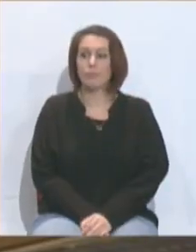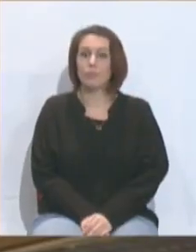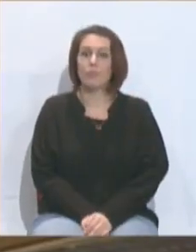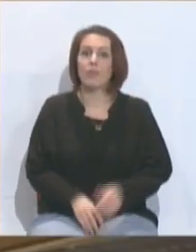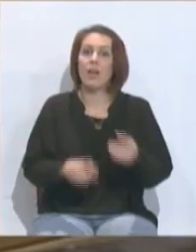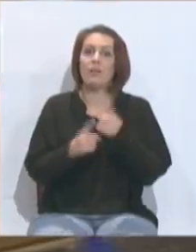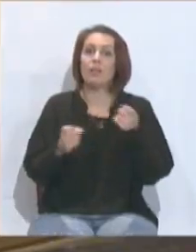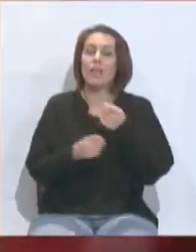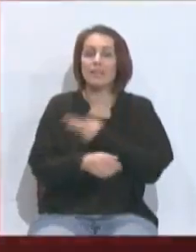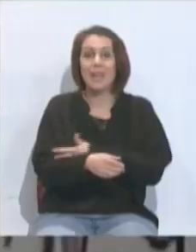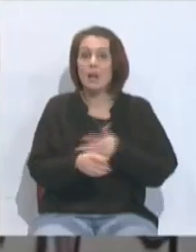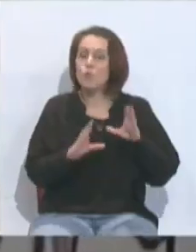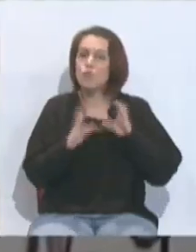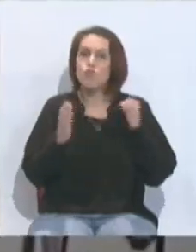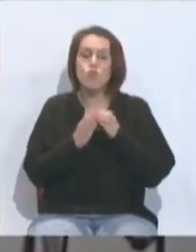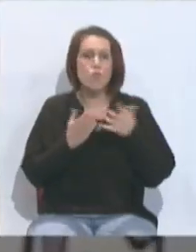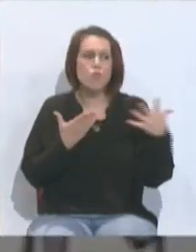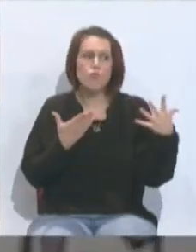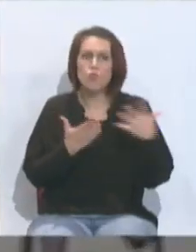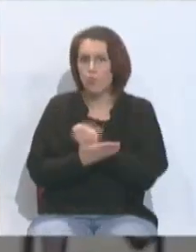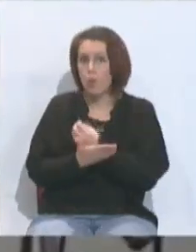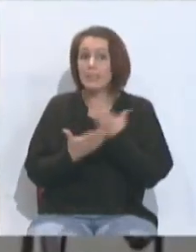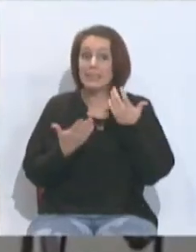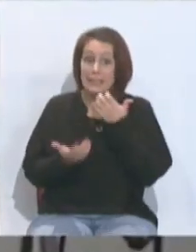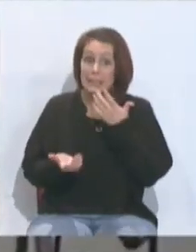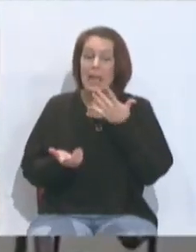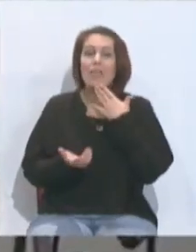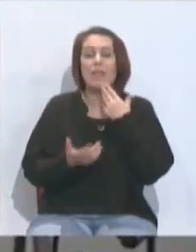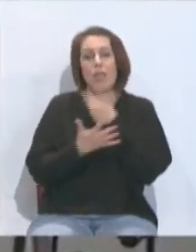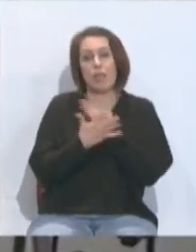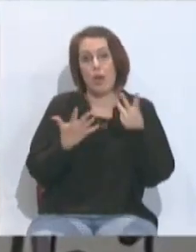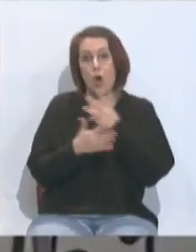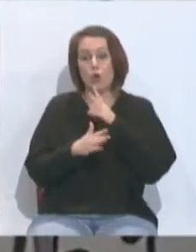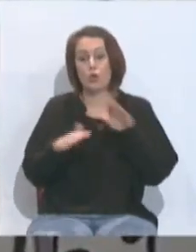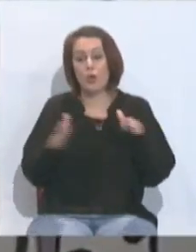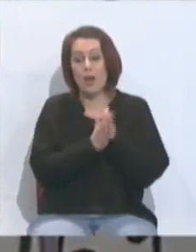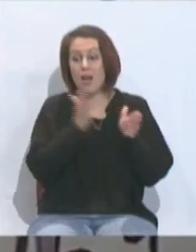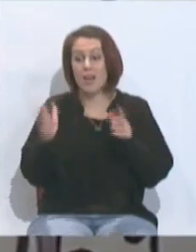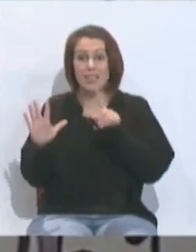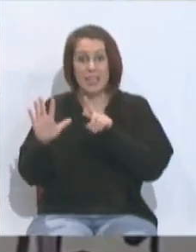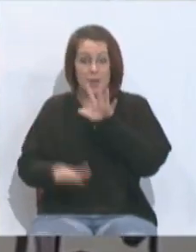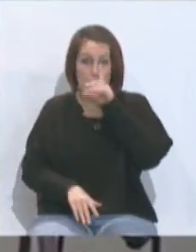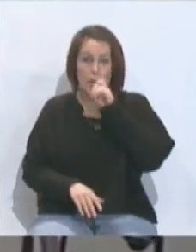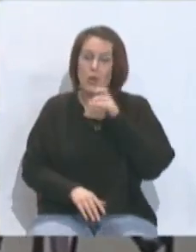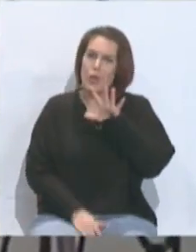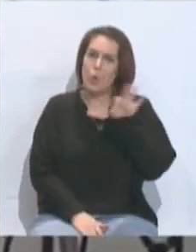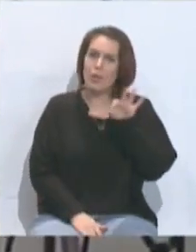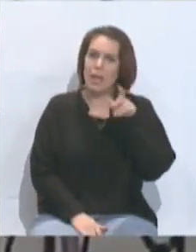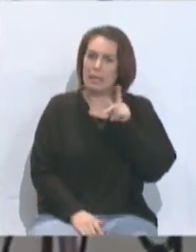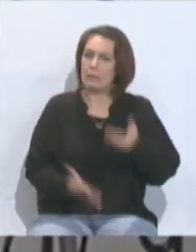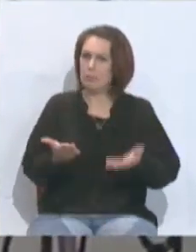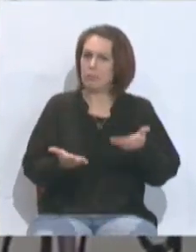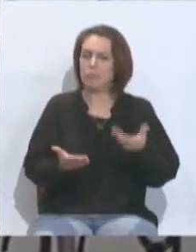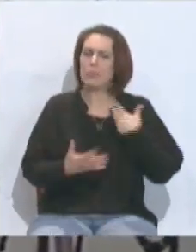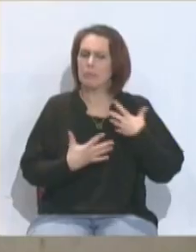Se necesita sangre de todos los grupos sanguíneos, así que si tienes entre 18 y 65 años, pesas al menos 50 kilos